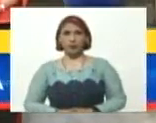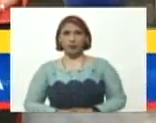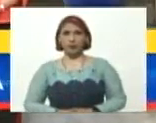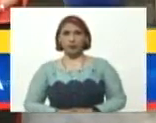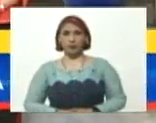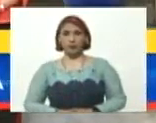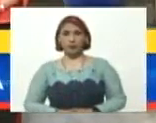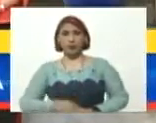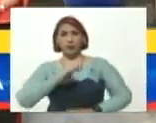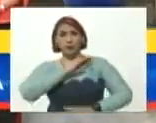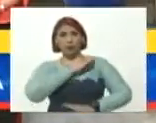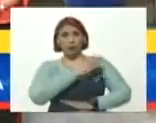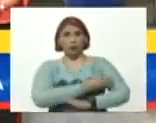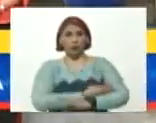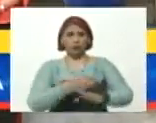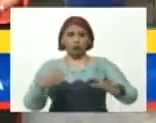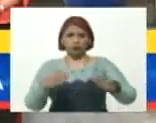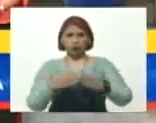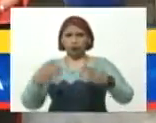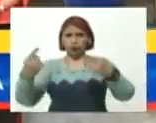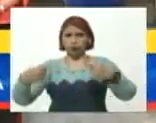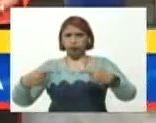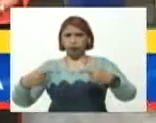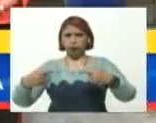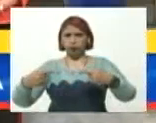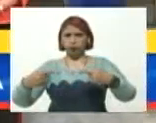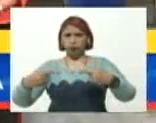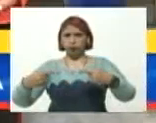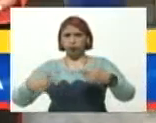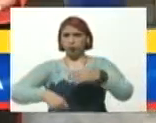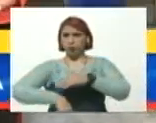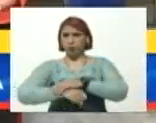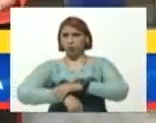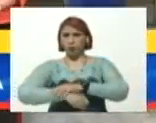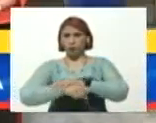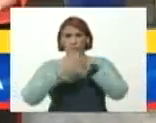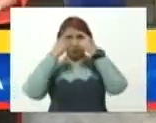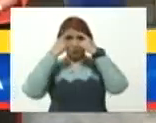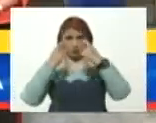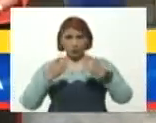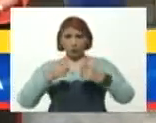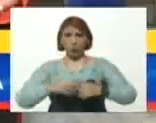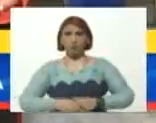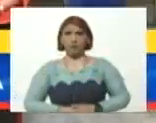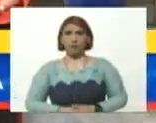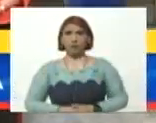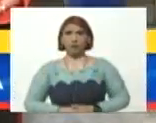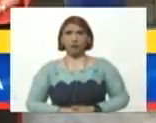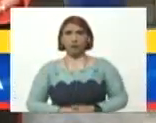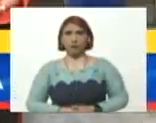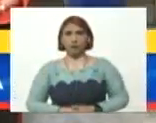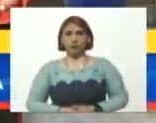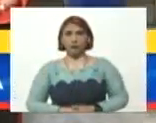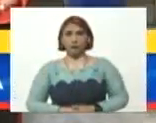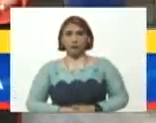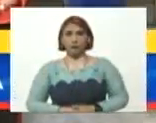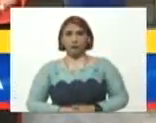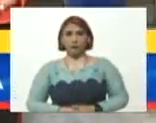Segundo, el fortalecimiento de la Liga de Fútbol Profesional, tanto